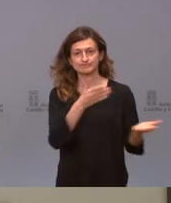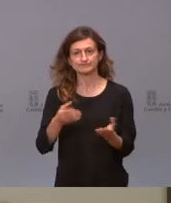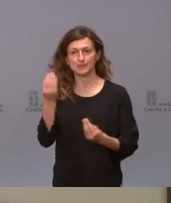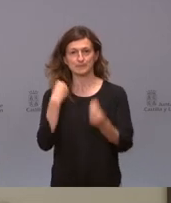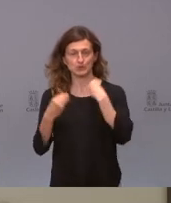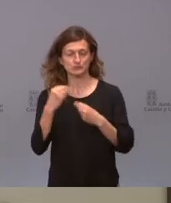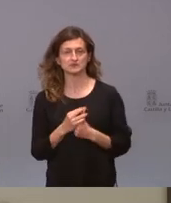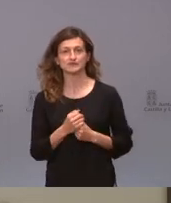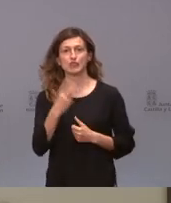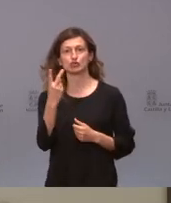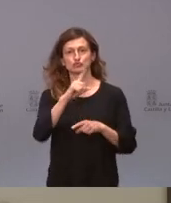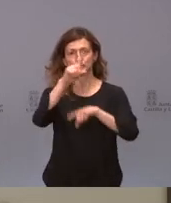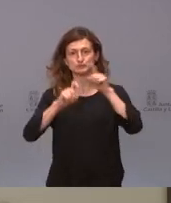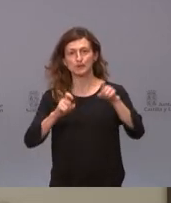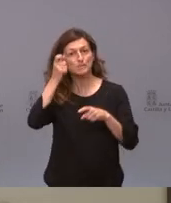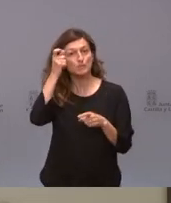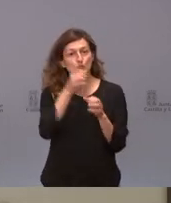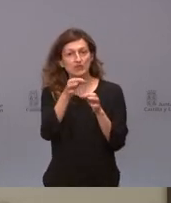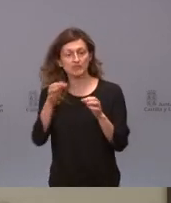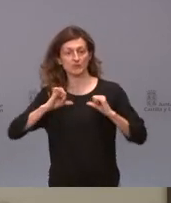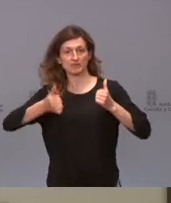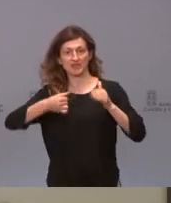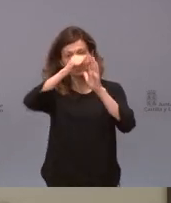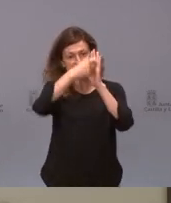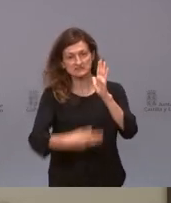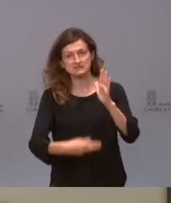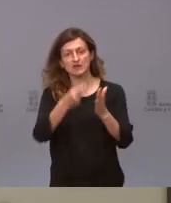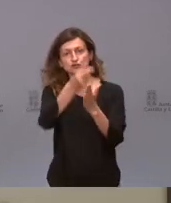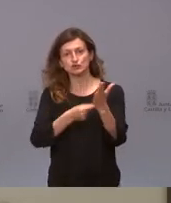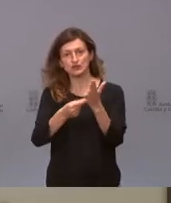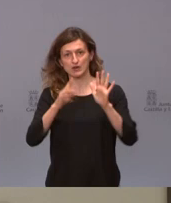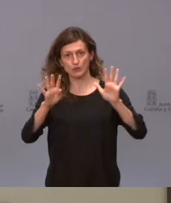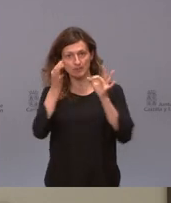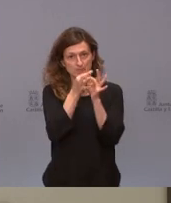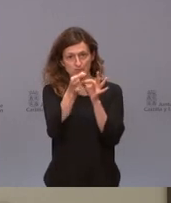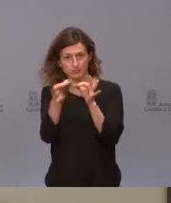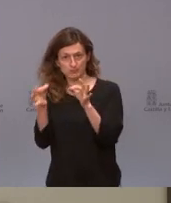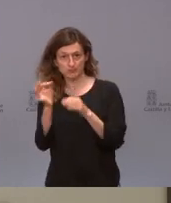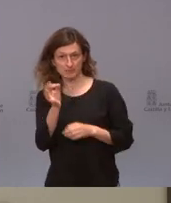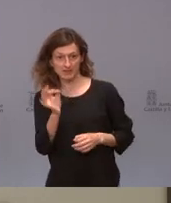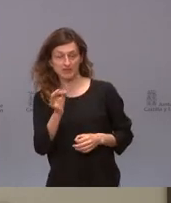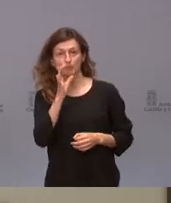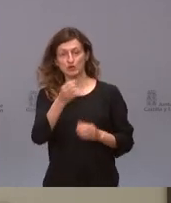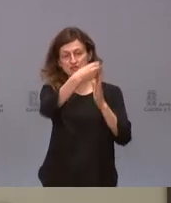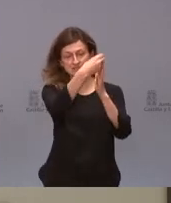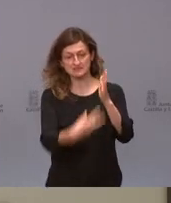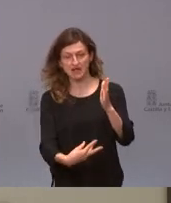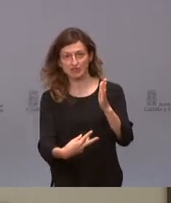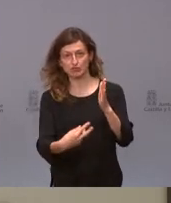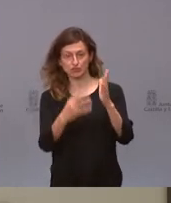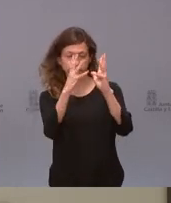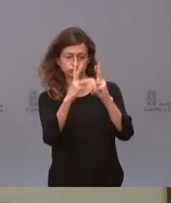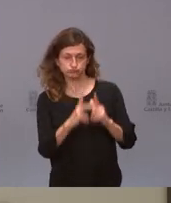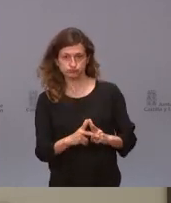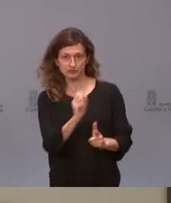yo tengo dos cuestiones sobre los municipios que entran en la lista en total son nueve municipios verdad porque según el listado me salen me